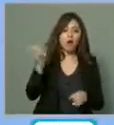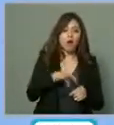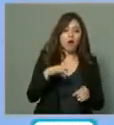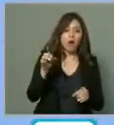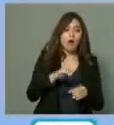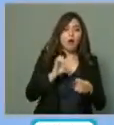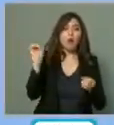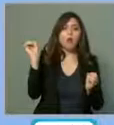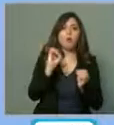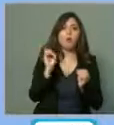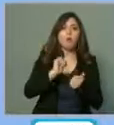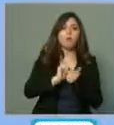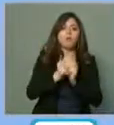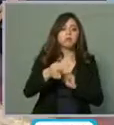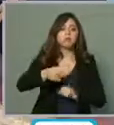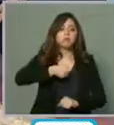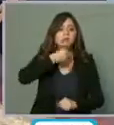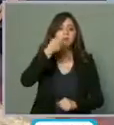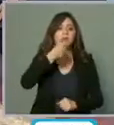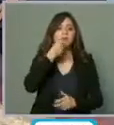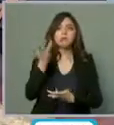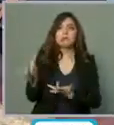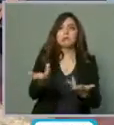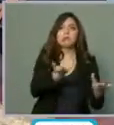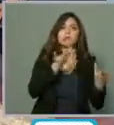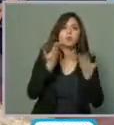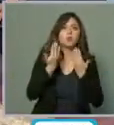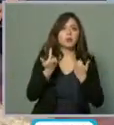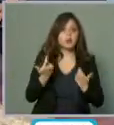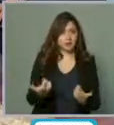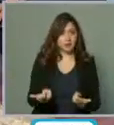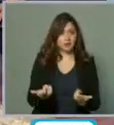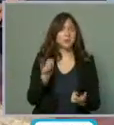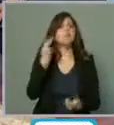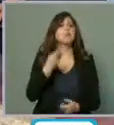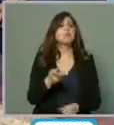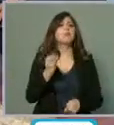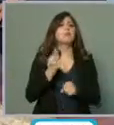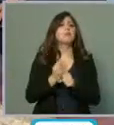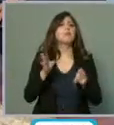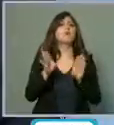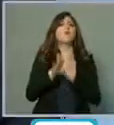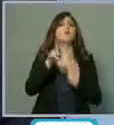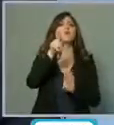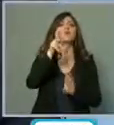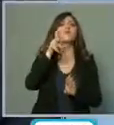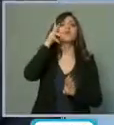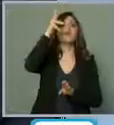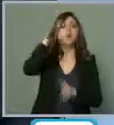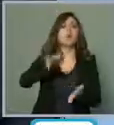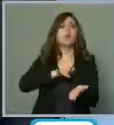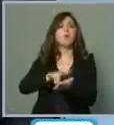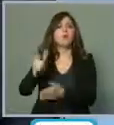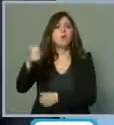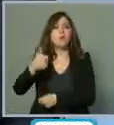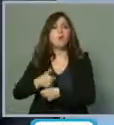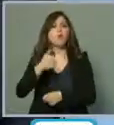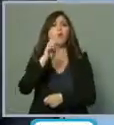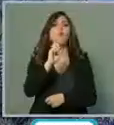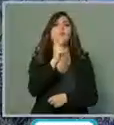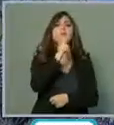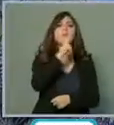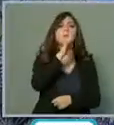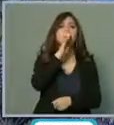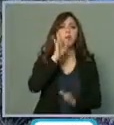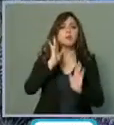que viviendo. ¿Cómo podemos hacer nosotros en este momento, pues un poco más llevadera a nuestros abuelos o quizá a nuestros padres que ya están en la